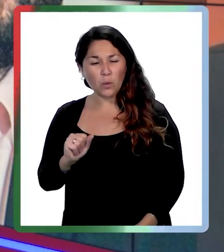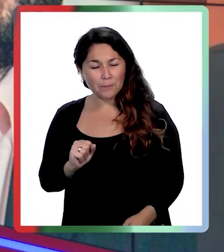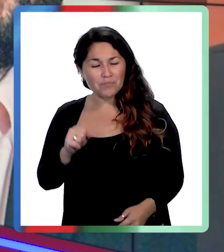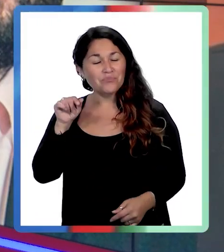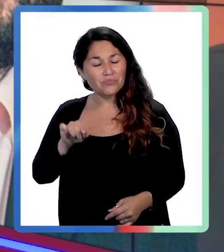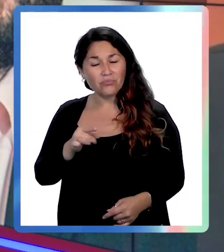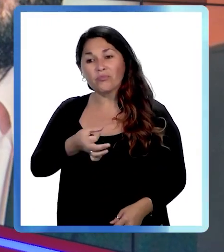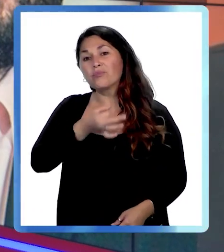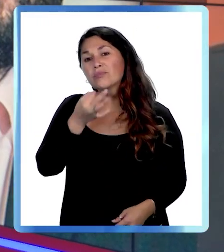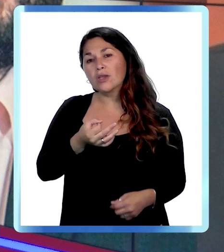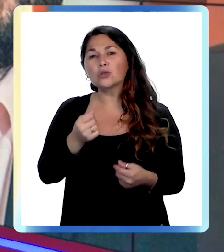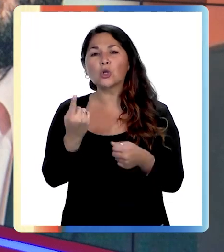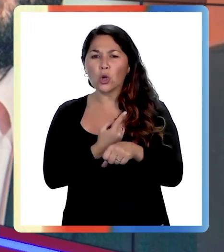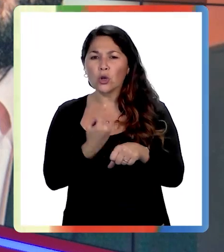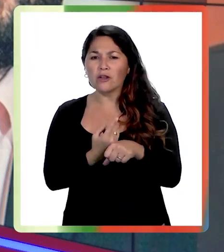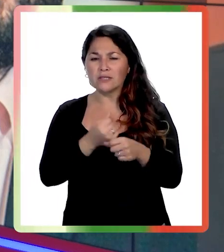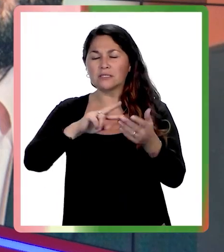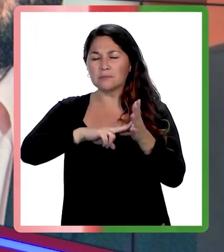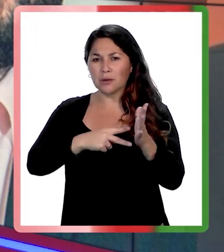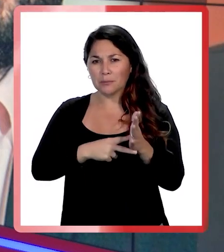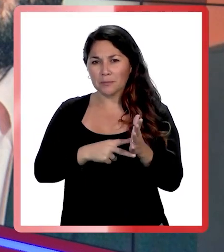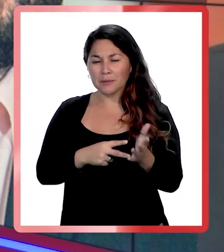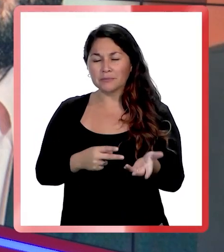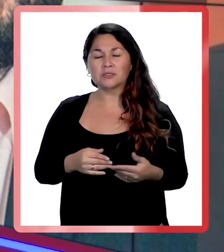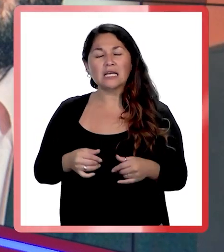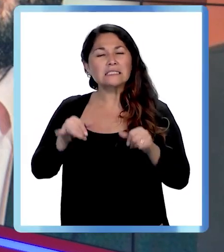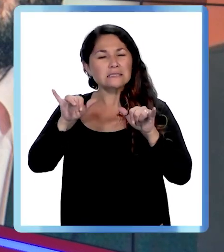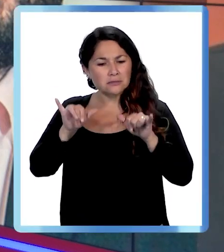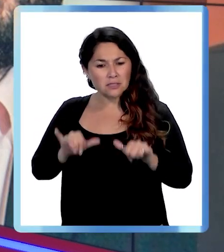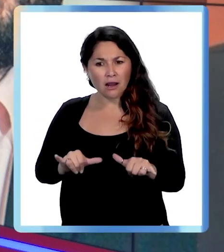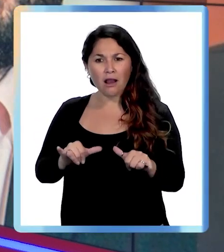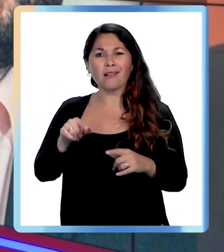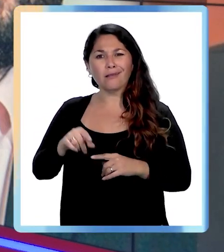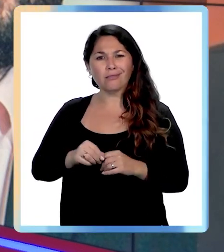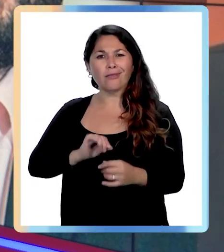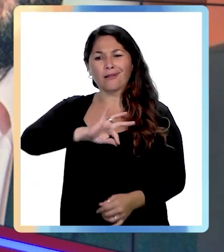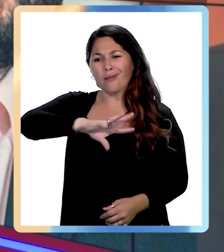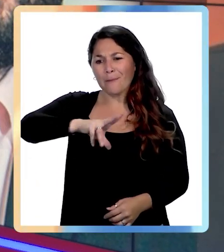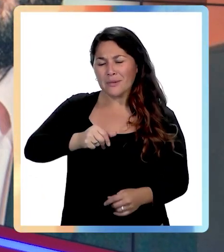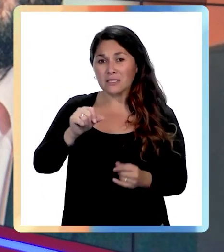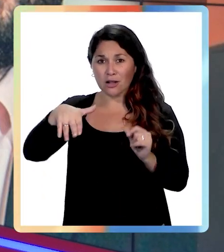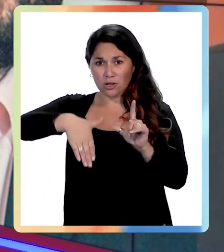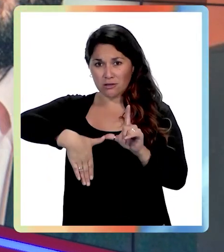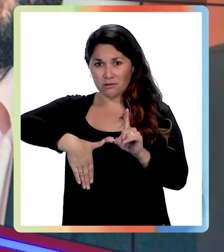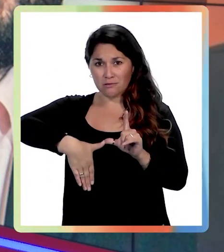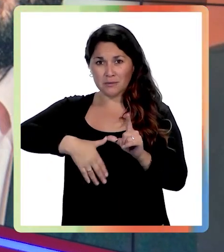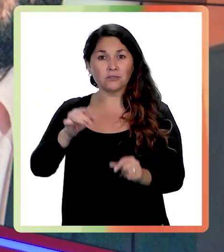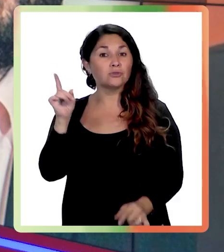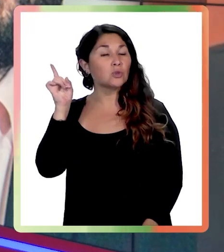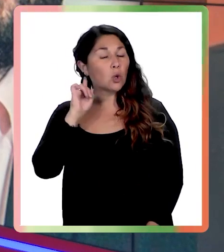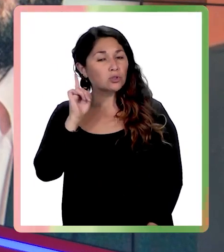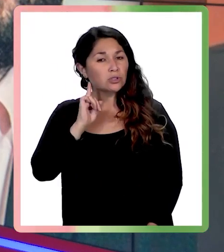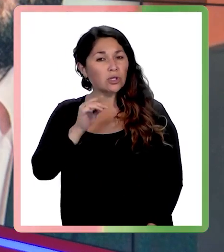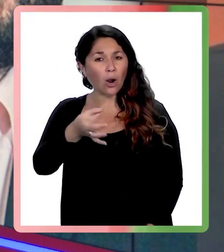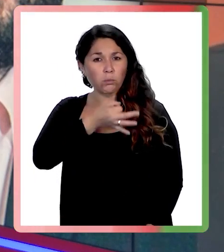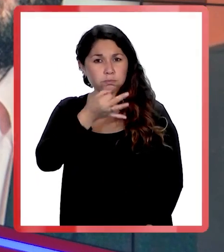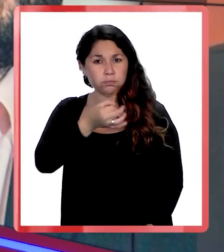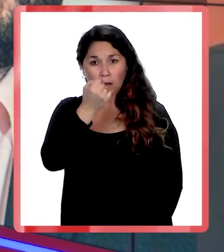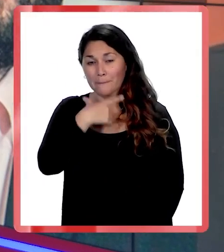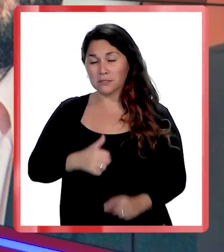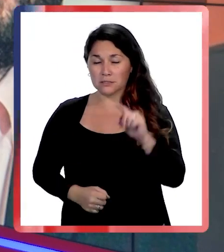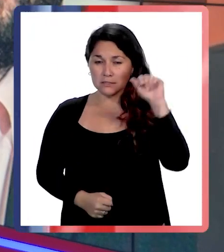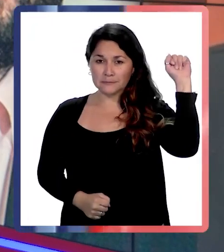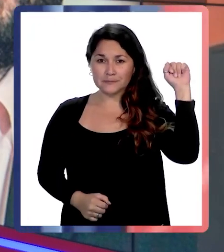la problemática del crimen organizado que ya se ha instaurado a lo largo de Latinoamérica. Escuchemos las declaraciones